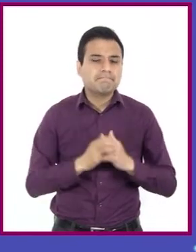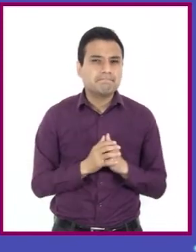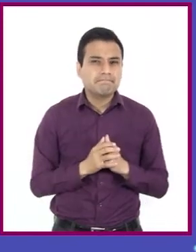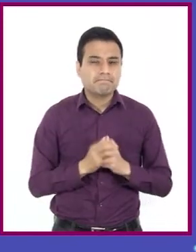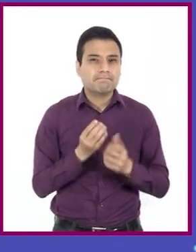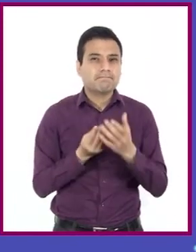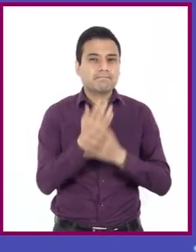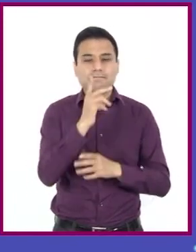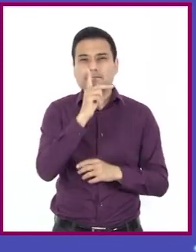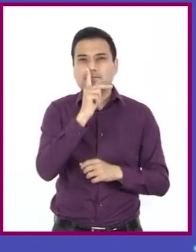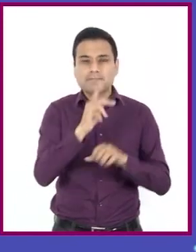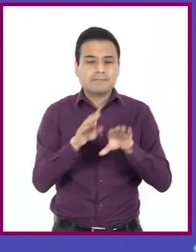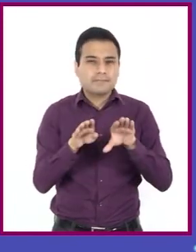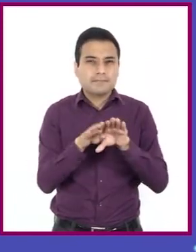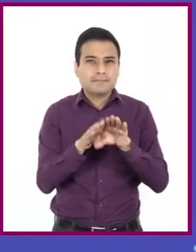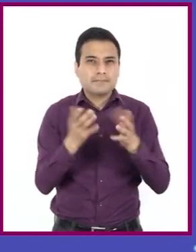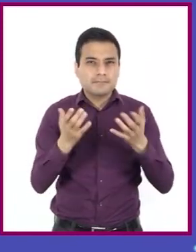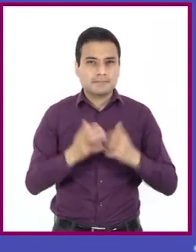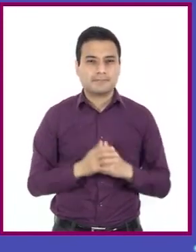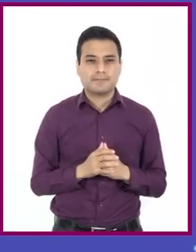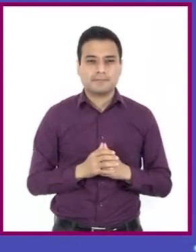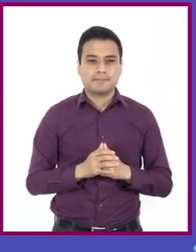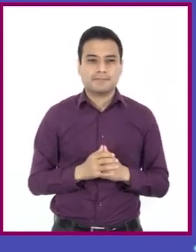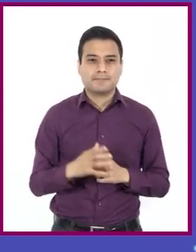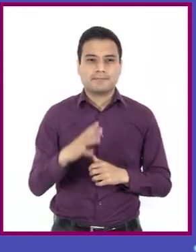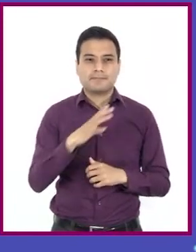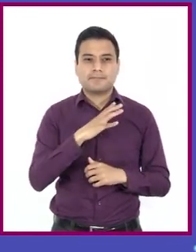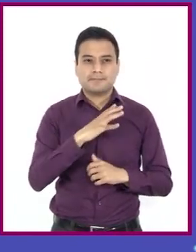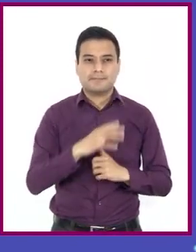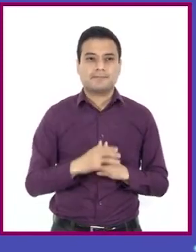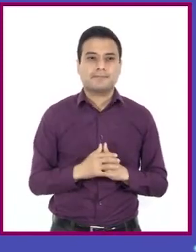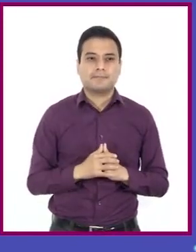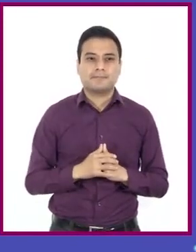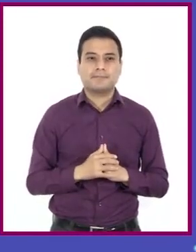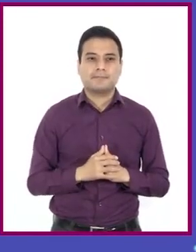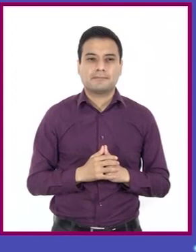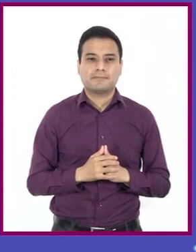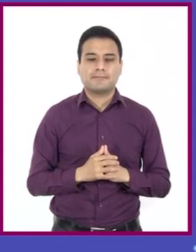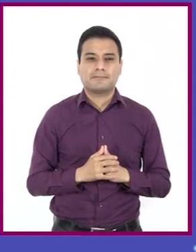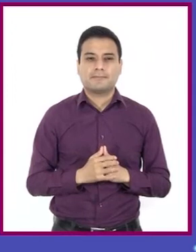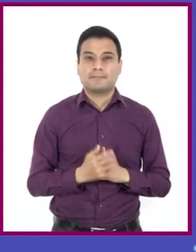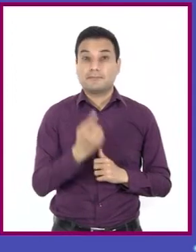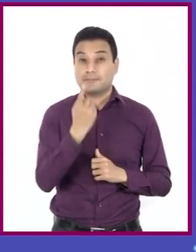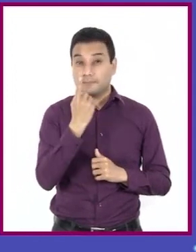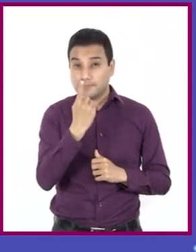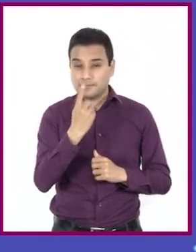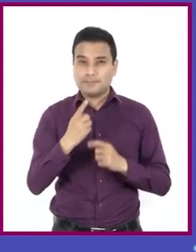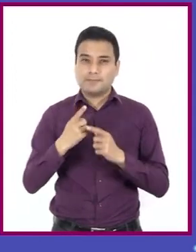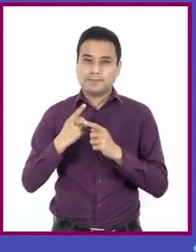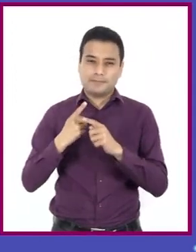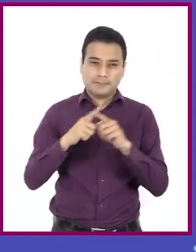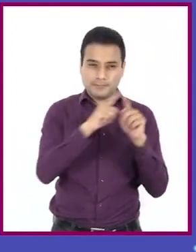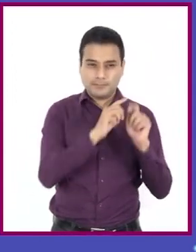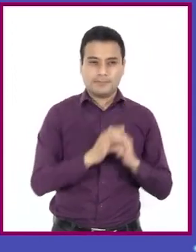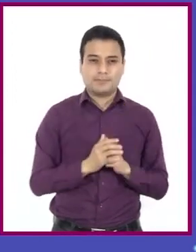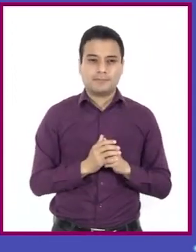nuevas palabras como undiverso, lumverso, sol y